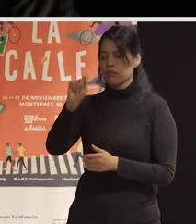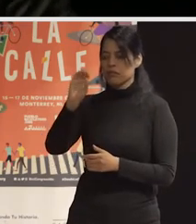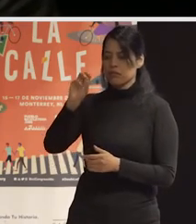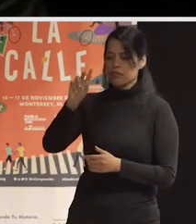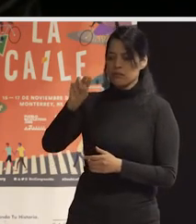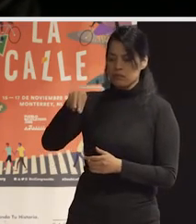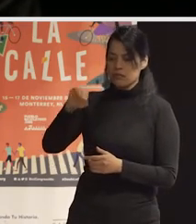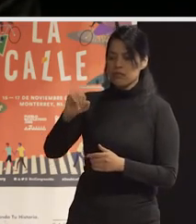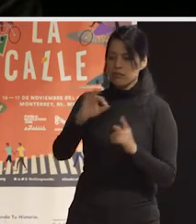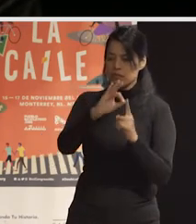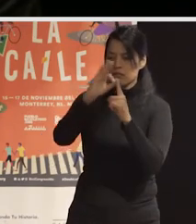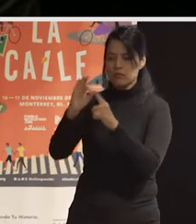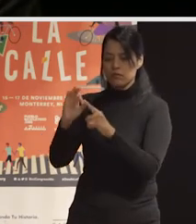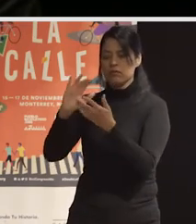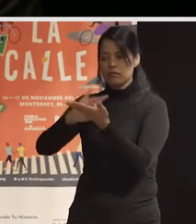querétaro